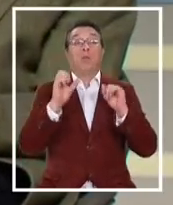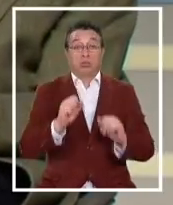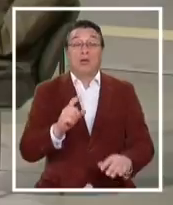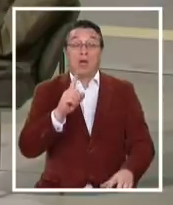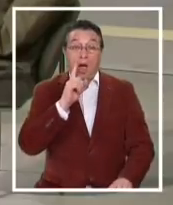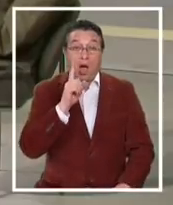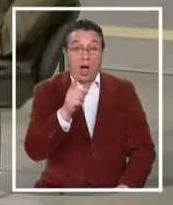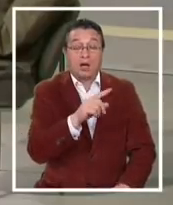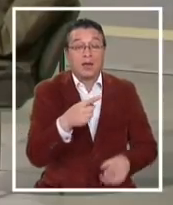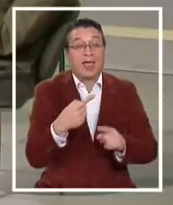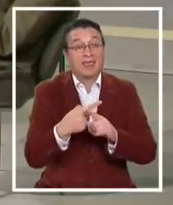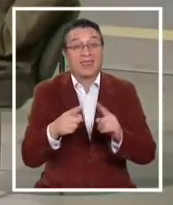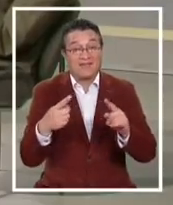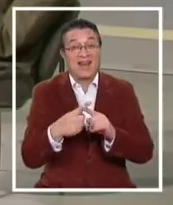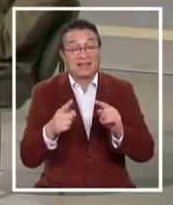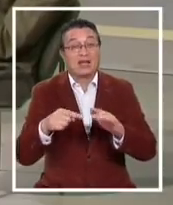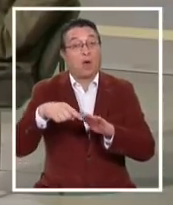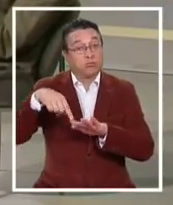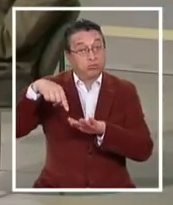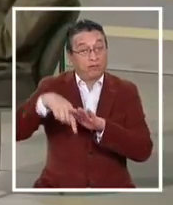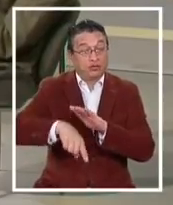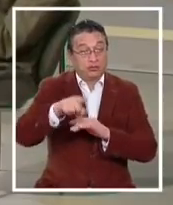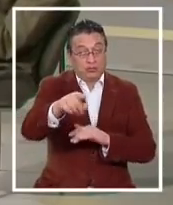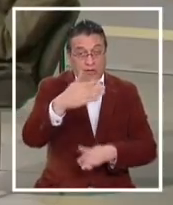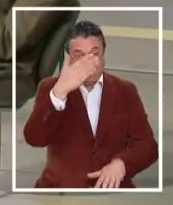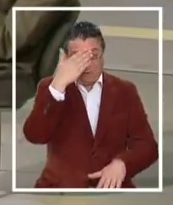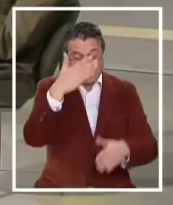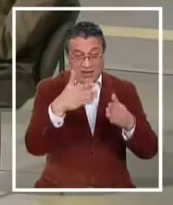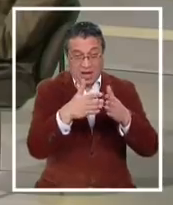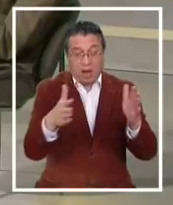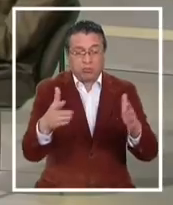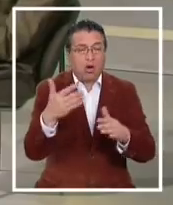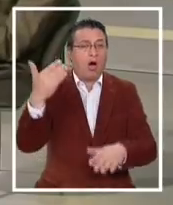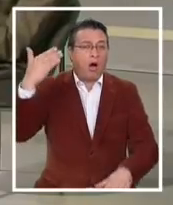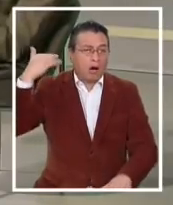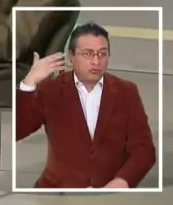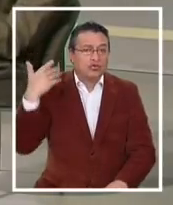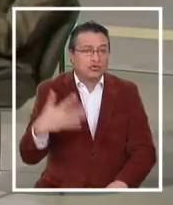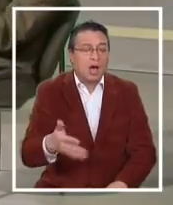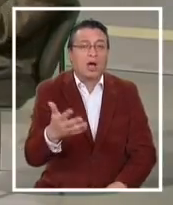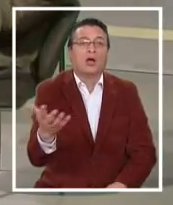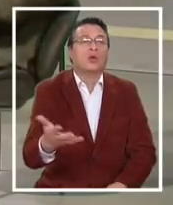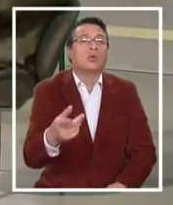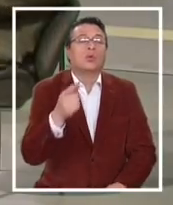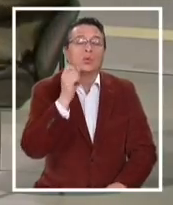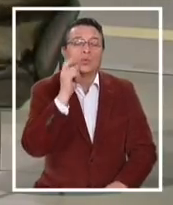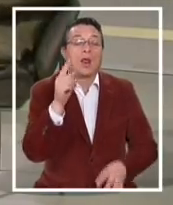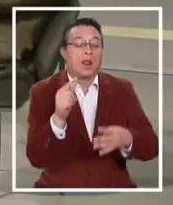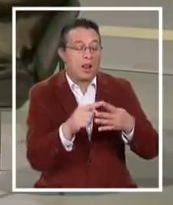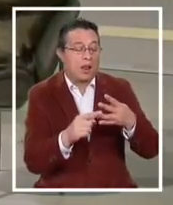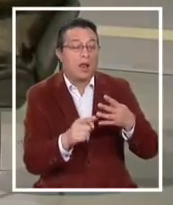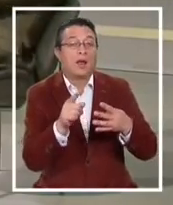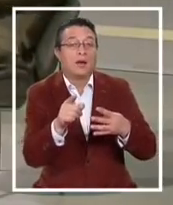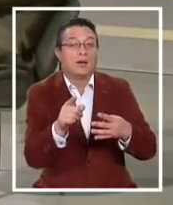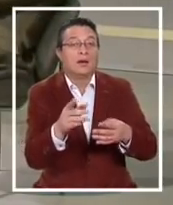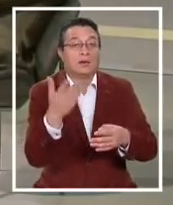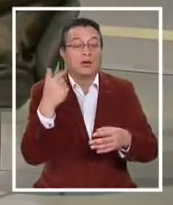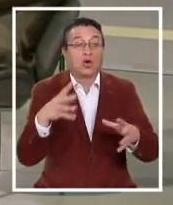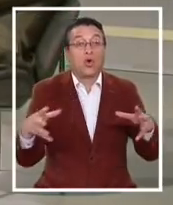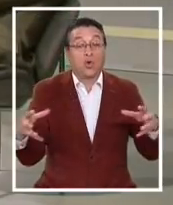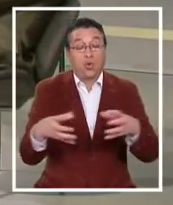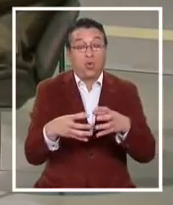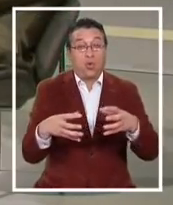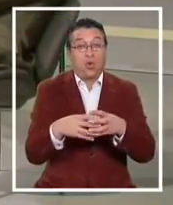pero hay que diferencias profundas que ustedes desde el Frente Amplio vienen esforzándose mucho tiempo, que es que prácticamente... grupos